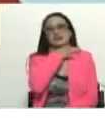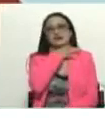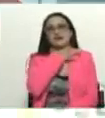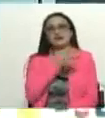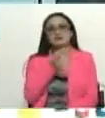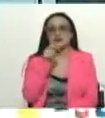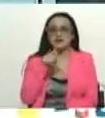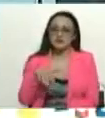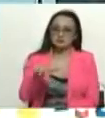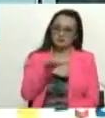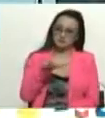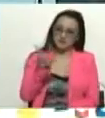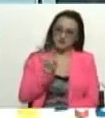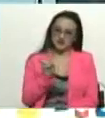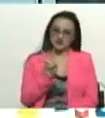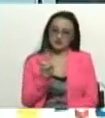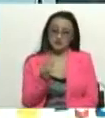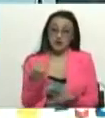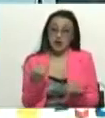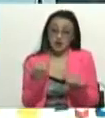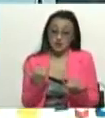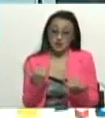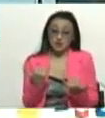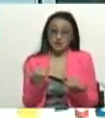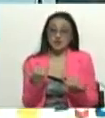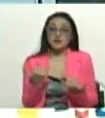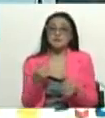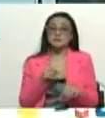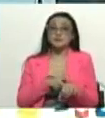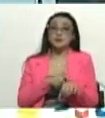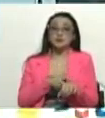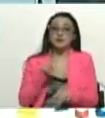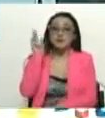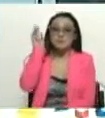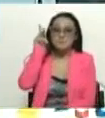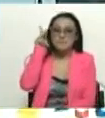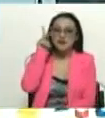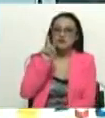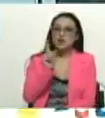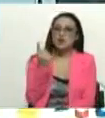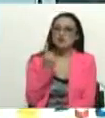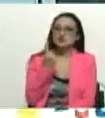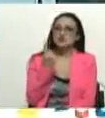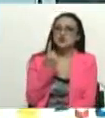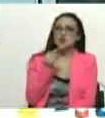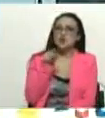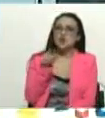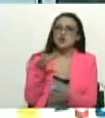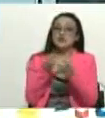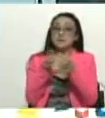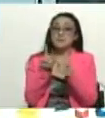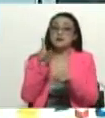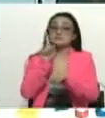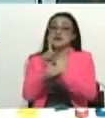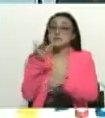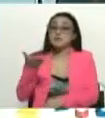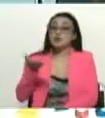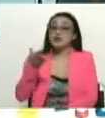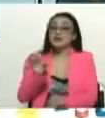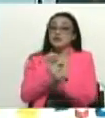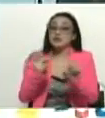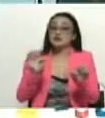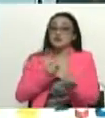nuestro país. Y yo voy más allá, Héctor. Los maestros no solamente son el eje central de la educación de la